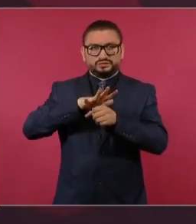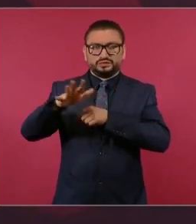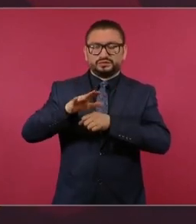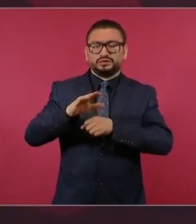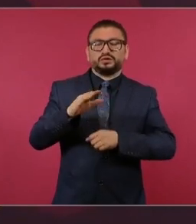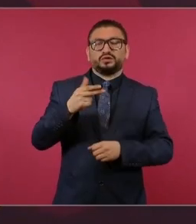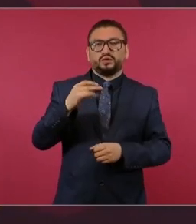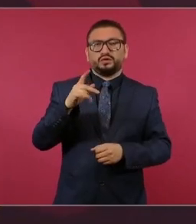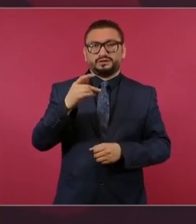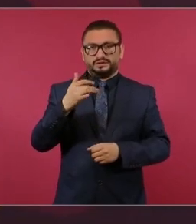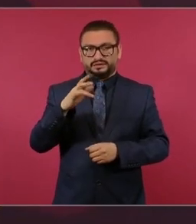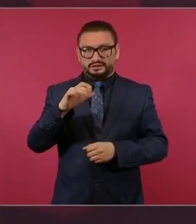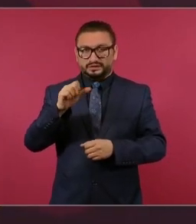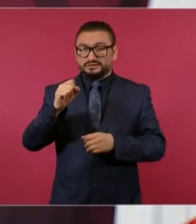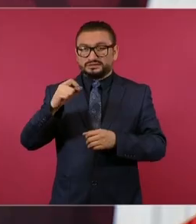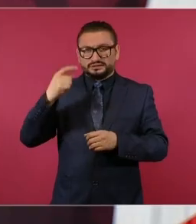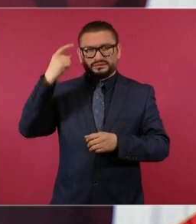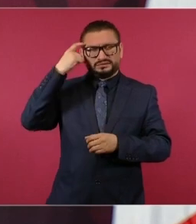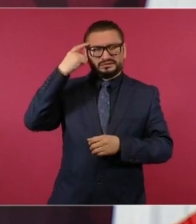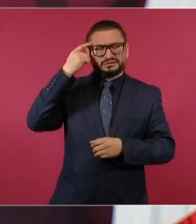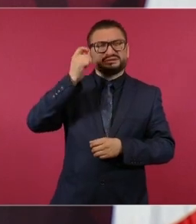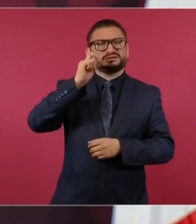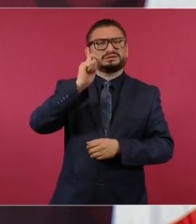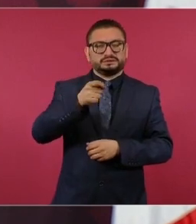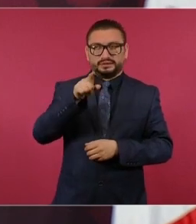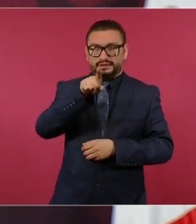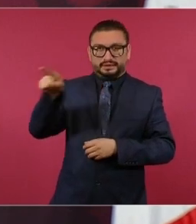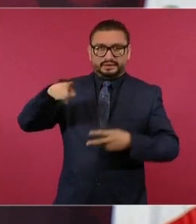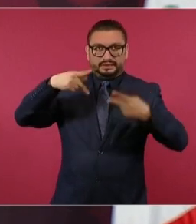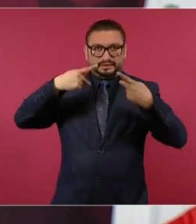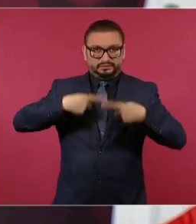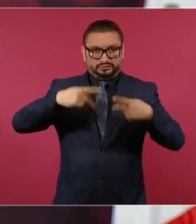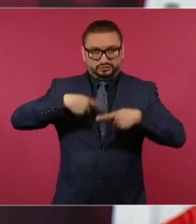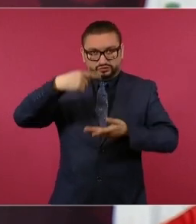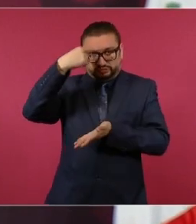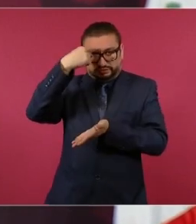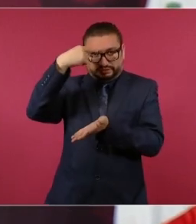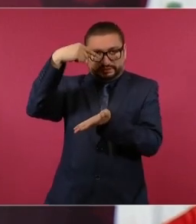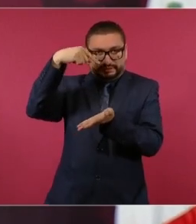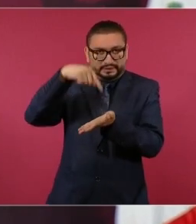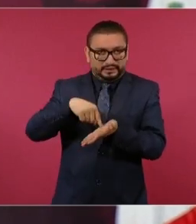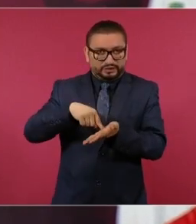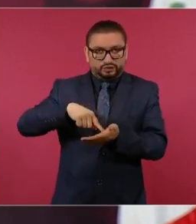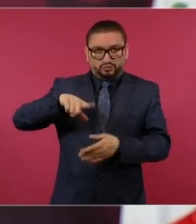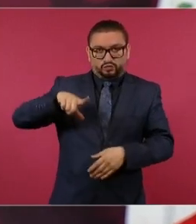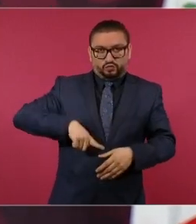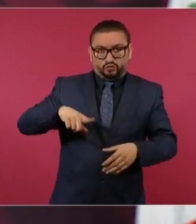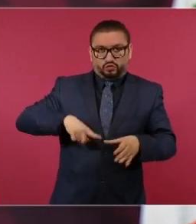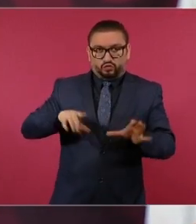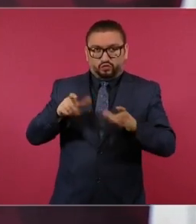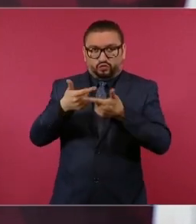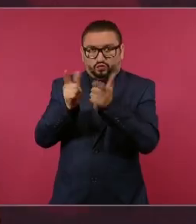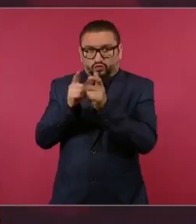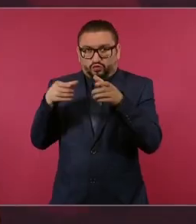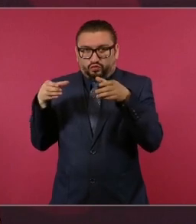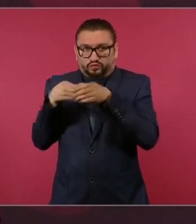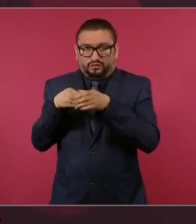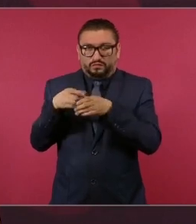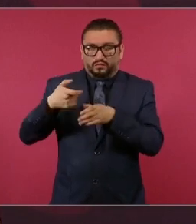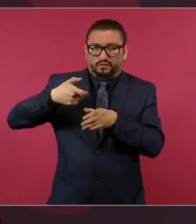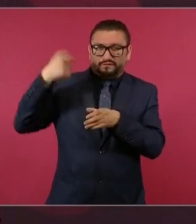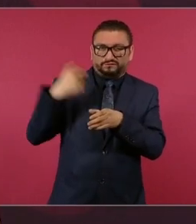oligarcas. Y el oligarca es el que cree en el gobierno de los ricos,